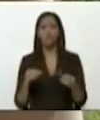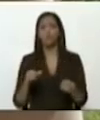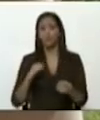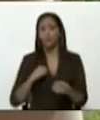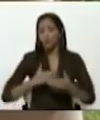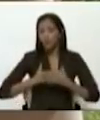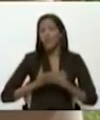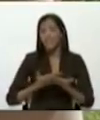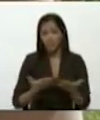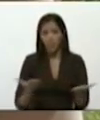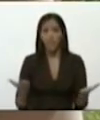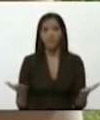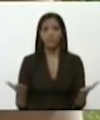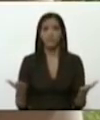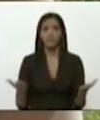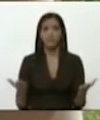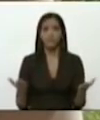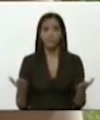donaciones.